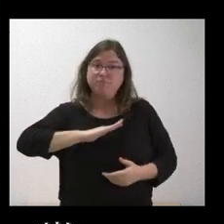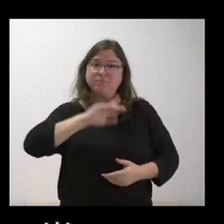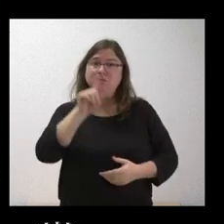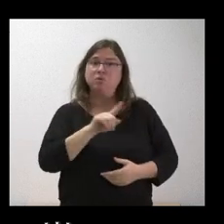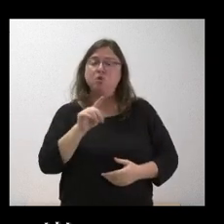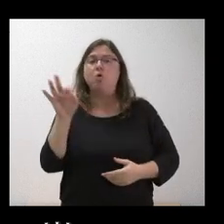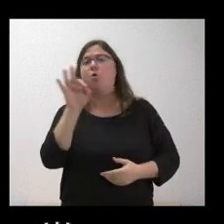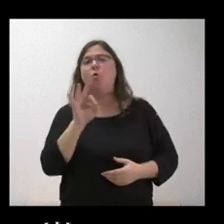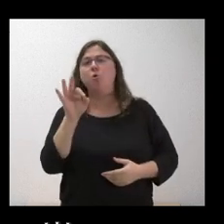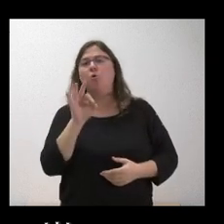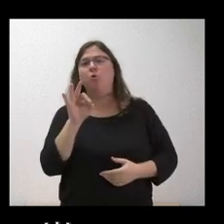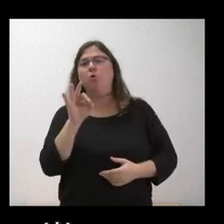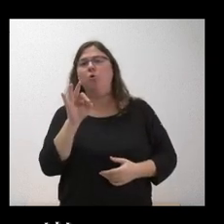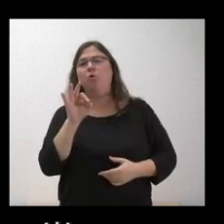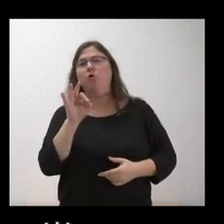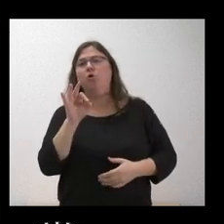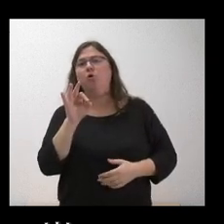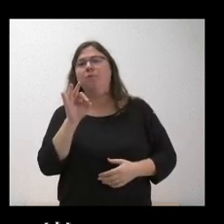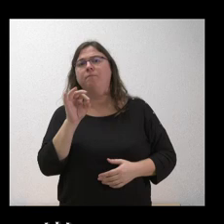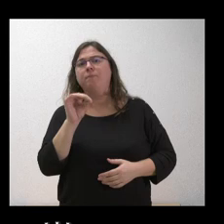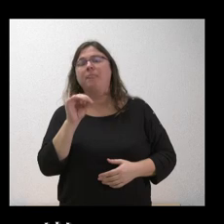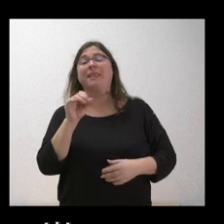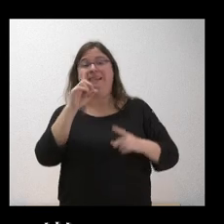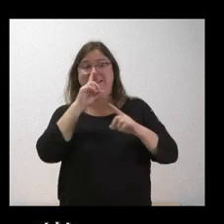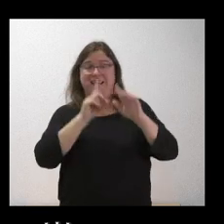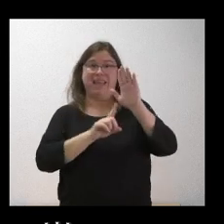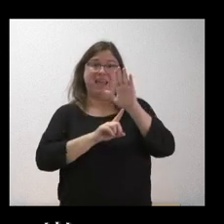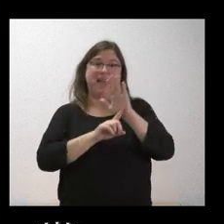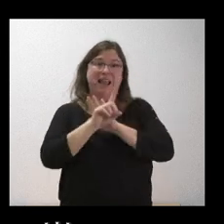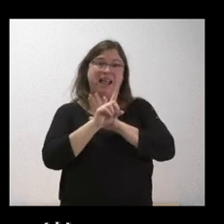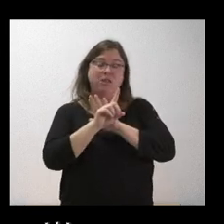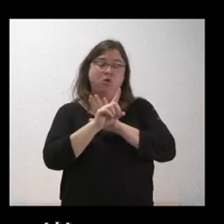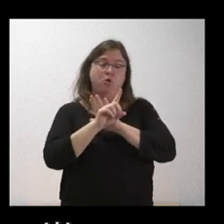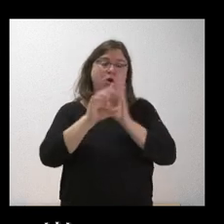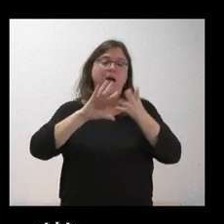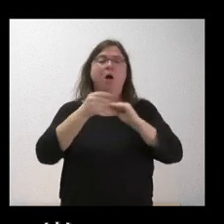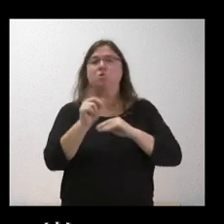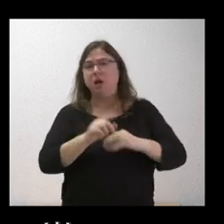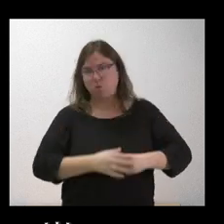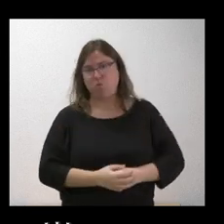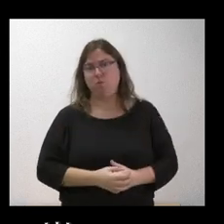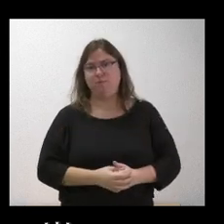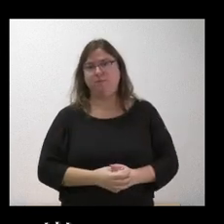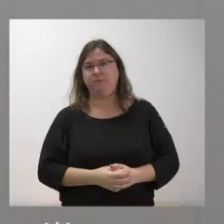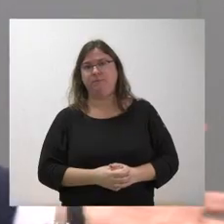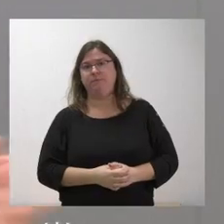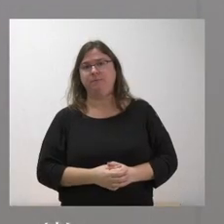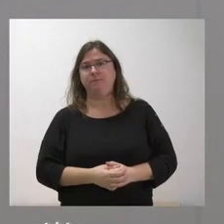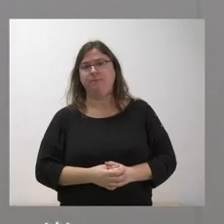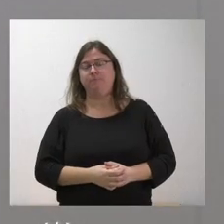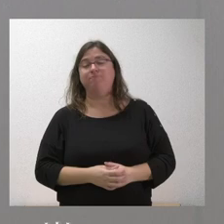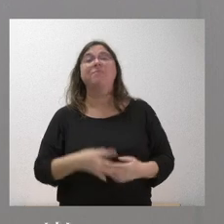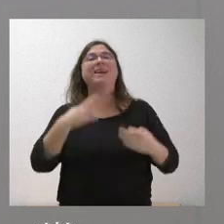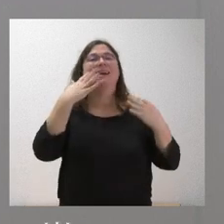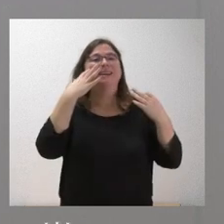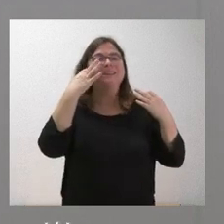que que la evolución de del año puedan no ajustarse a esta a este cálculo que ha hecho el Ministerio pues seguro que vamos